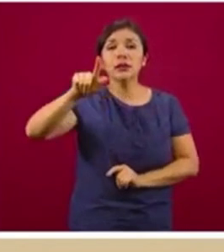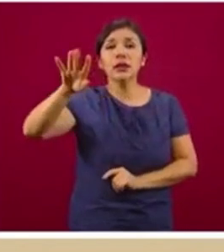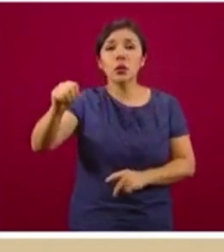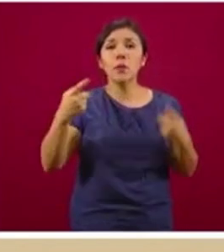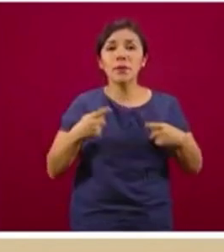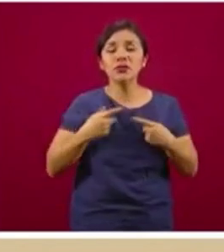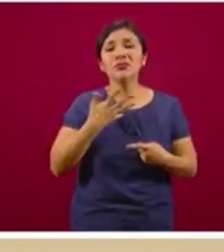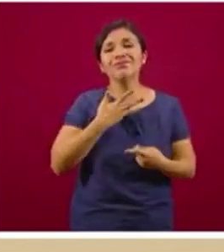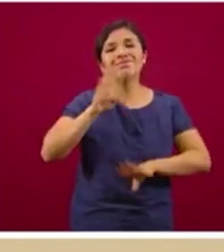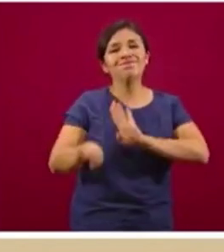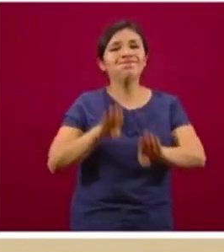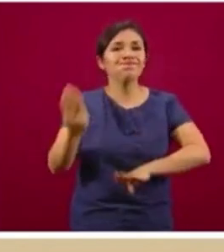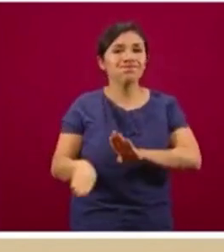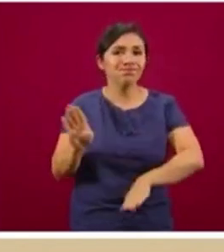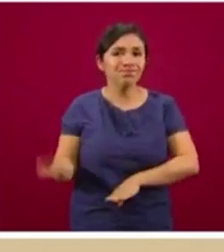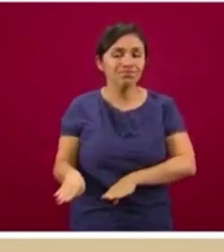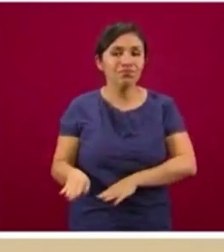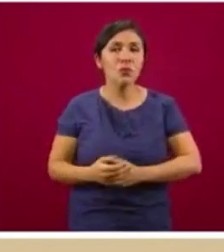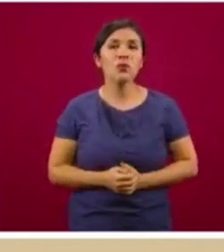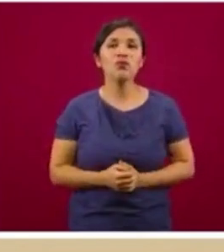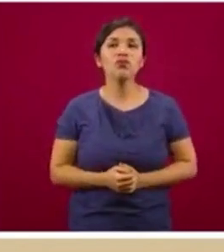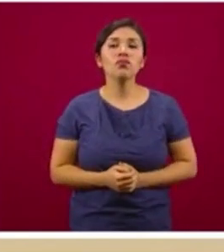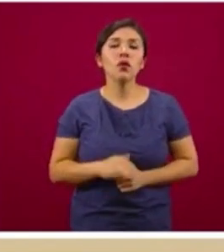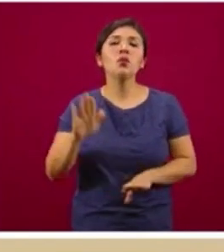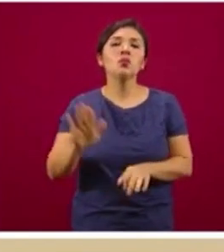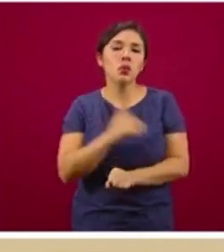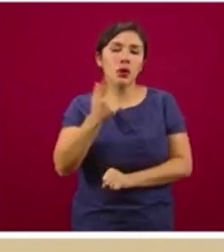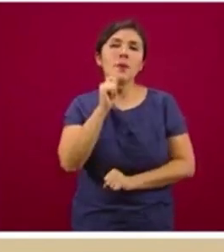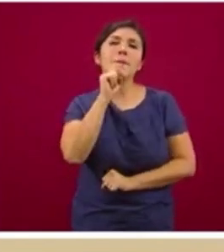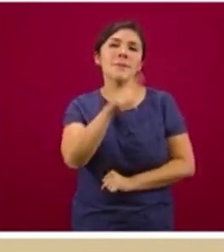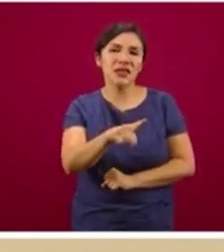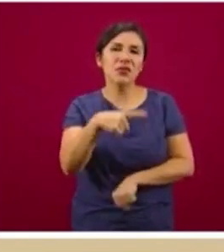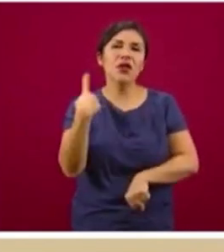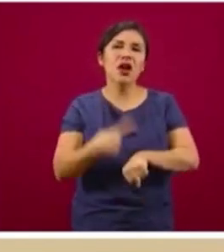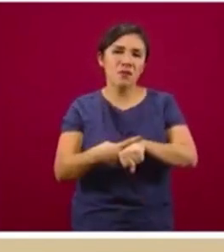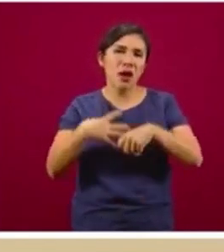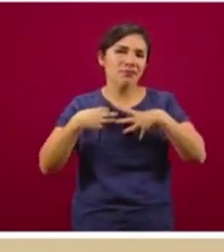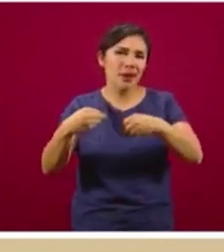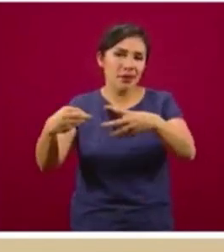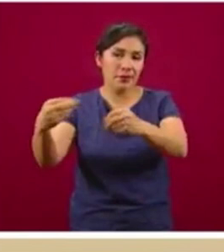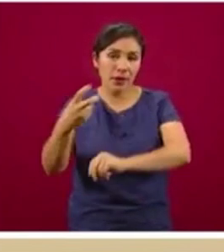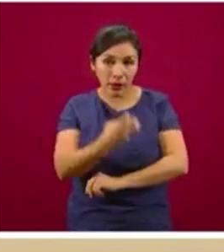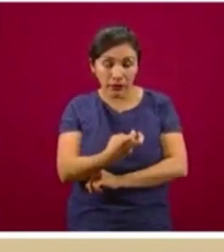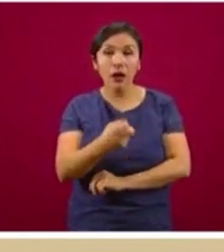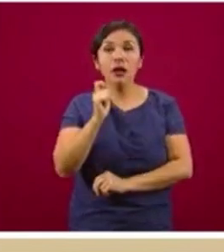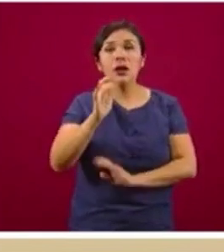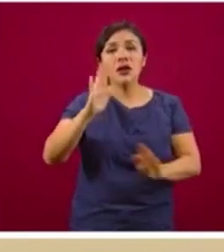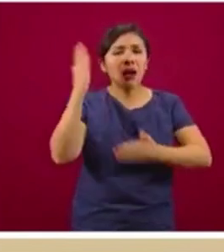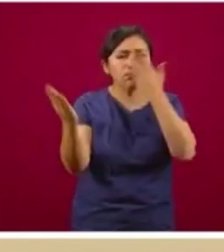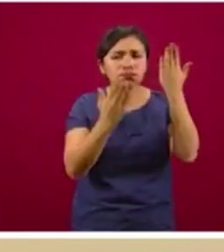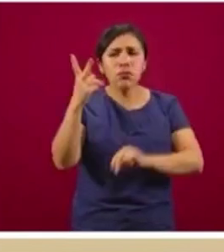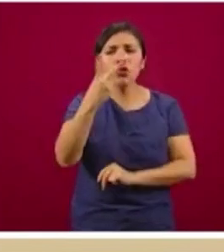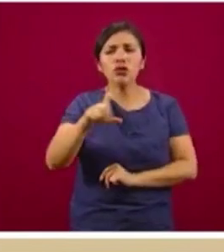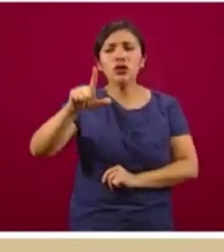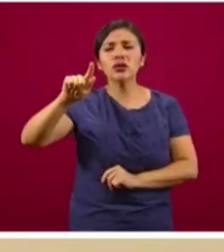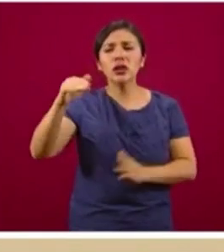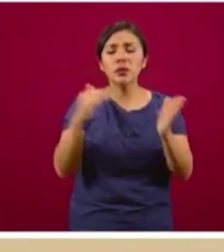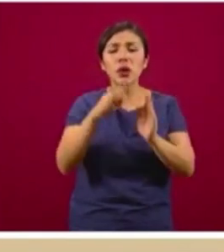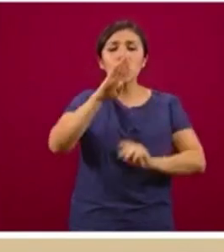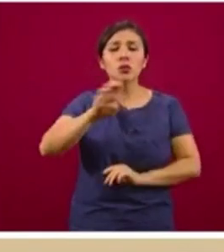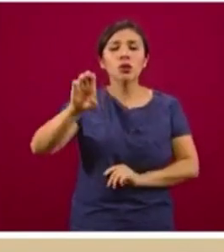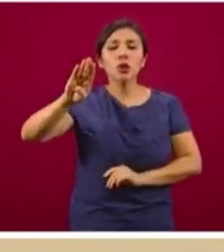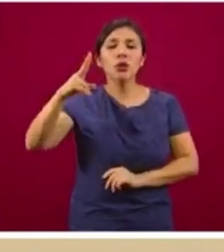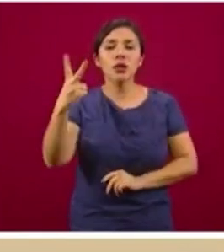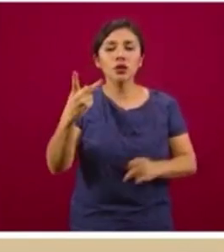como consecuencia de esta epidemia y se han estudiado 270 mil 992 que en su